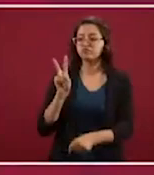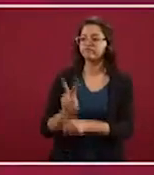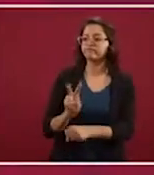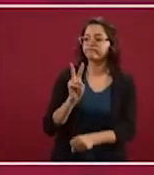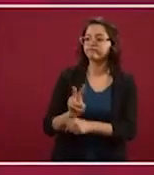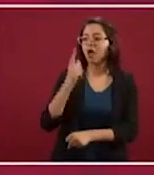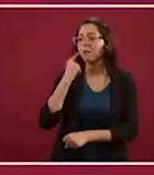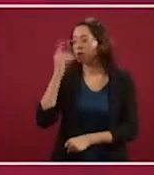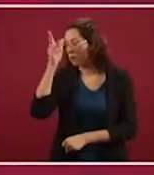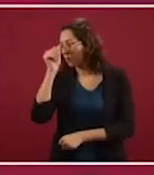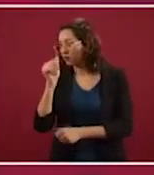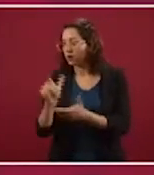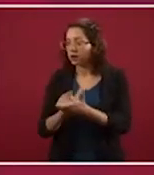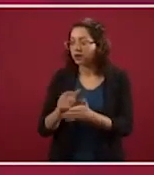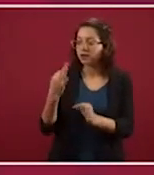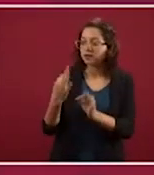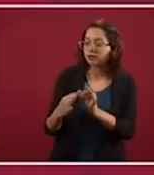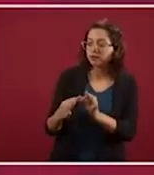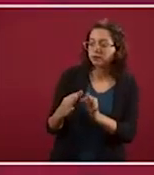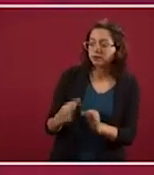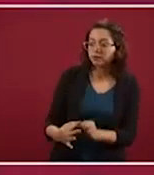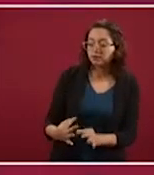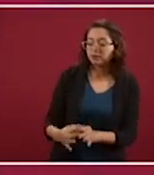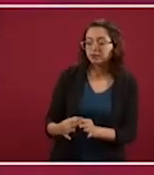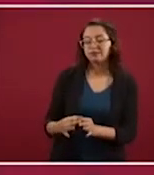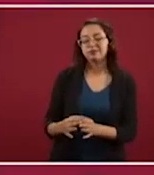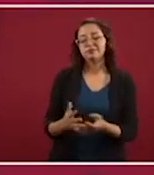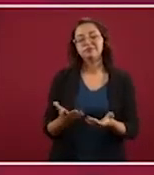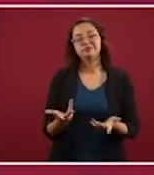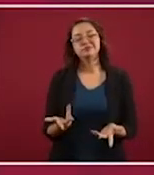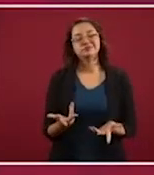laboral. Entonces, eso